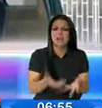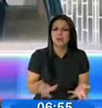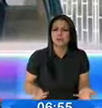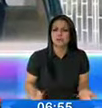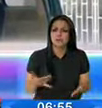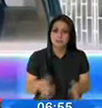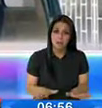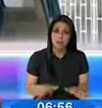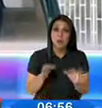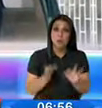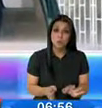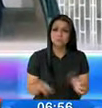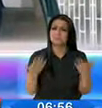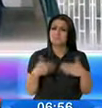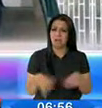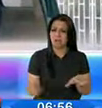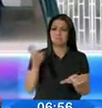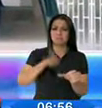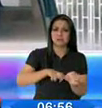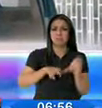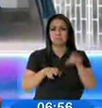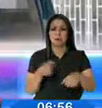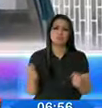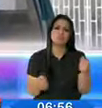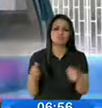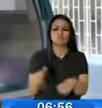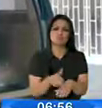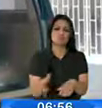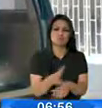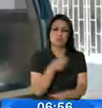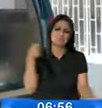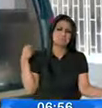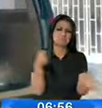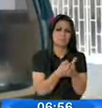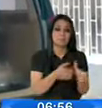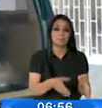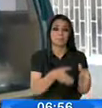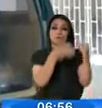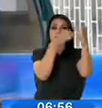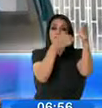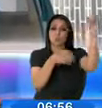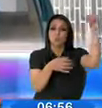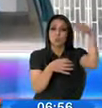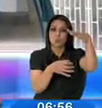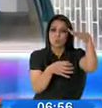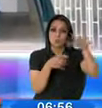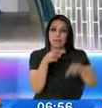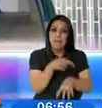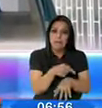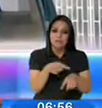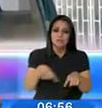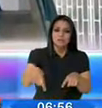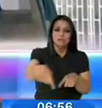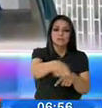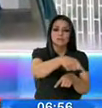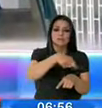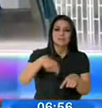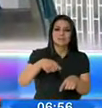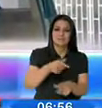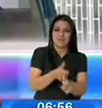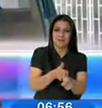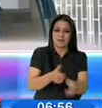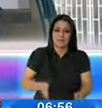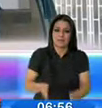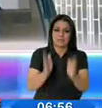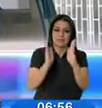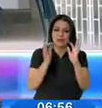y allá en la avenida, cuando tuvo el percance, se chocaron contra un poste, ahí pasando el redondel de aquí de Chilintomo.